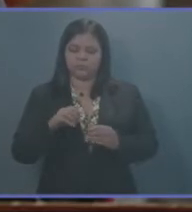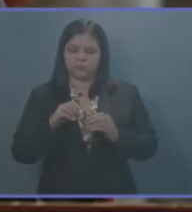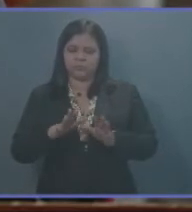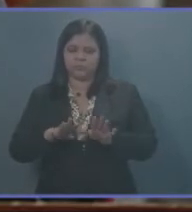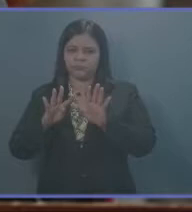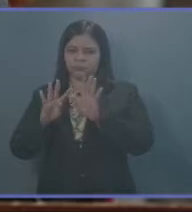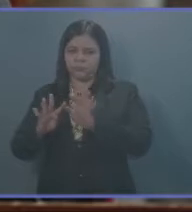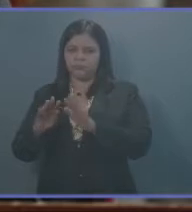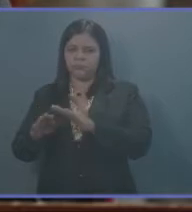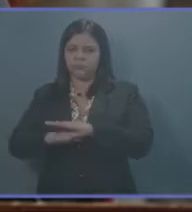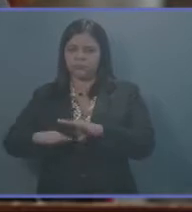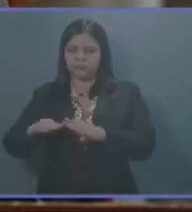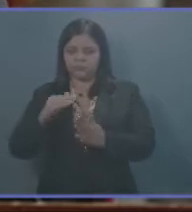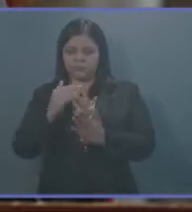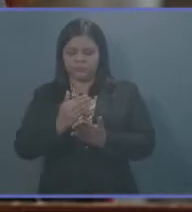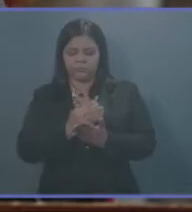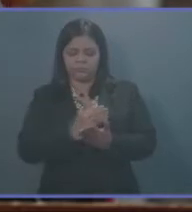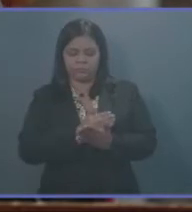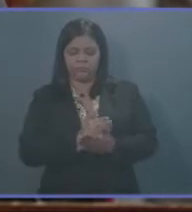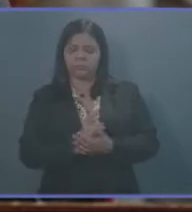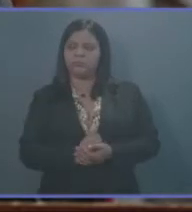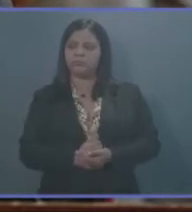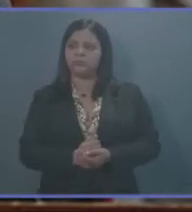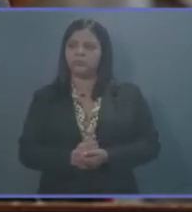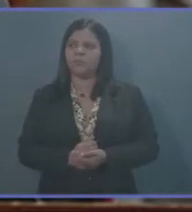2019, conforme a la siguiente distribución.